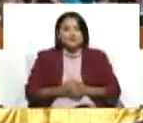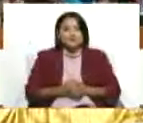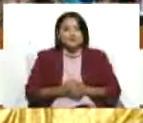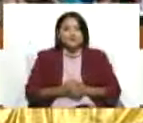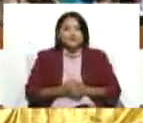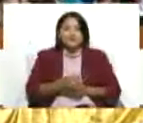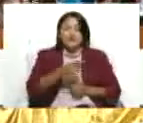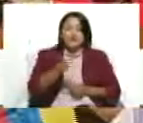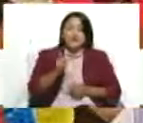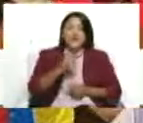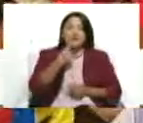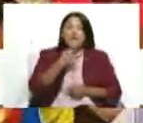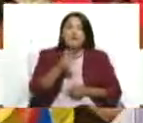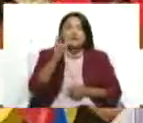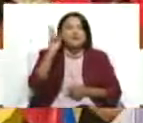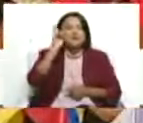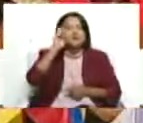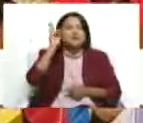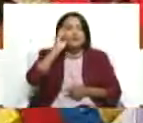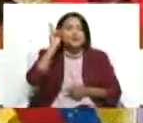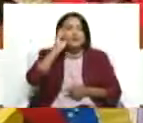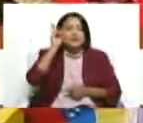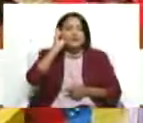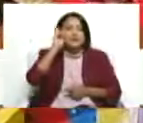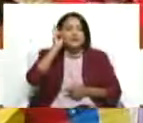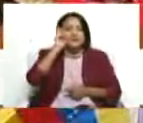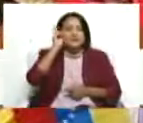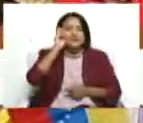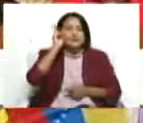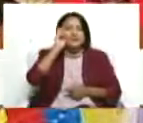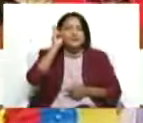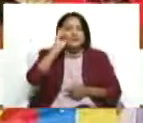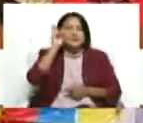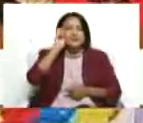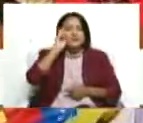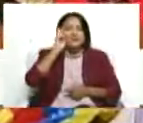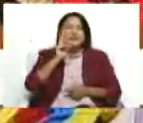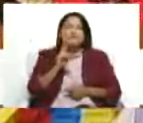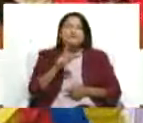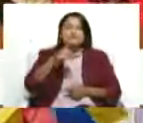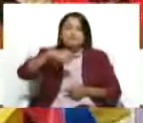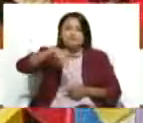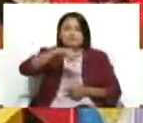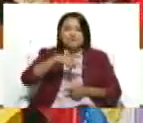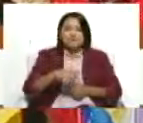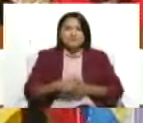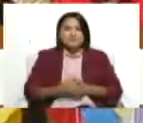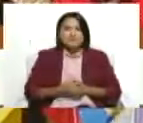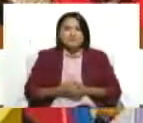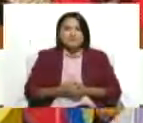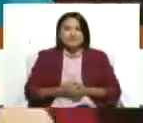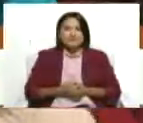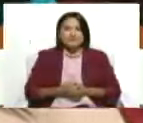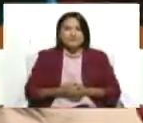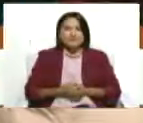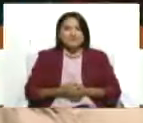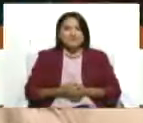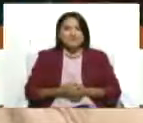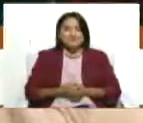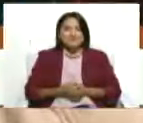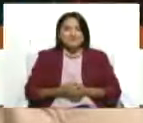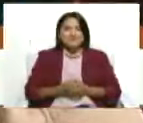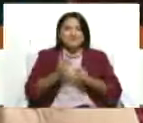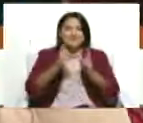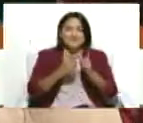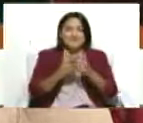verdad. A nosotros nos ponían el Esequibo con unas rayas. Si acaso el